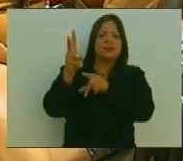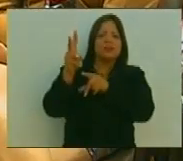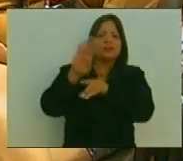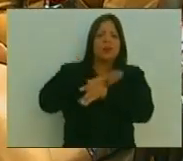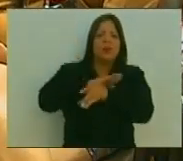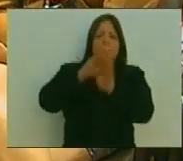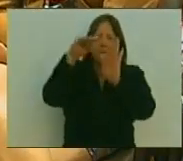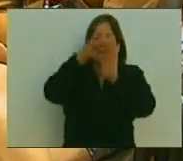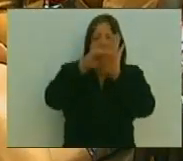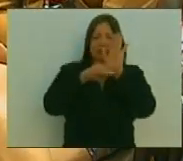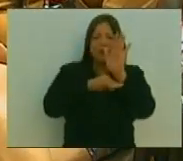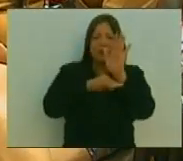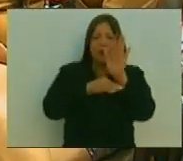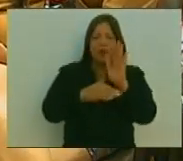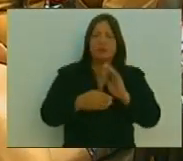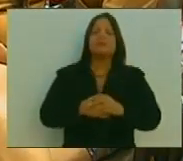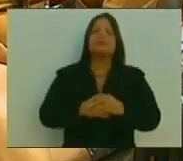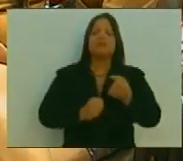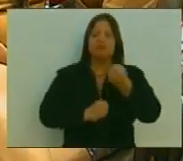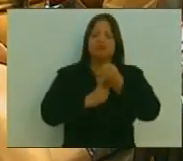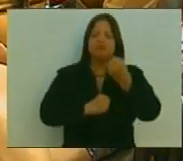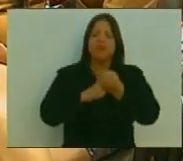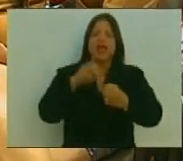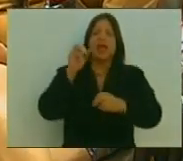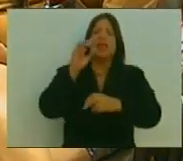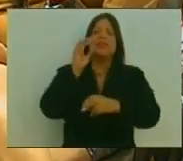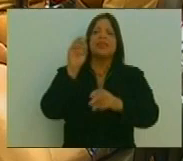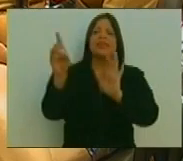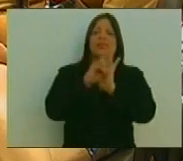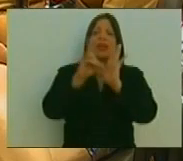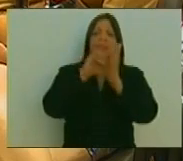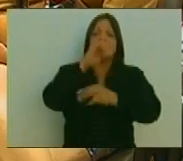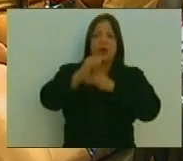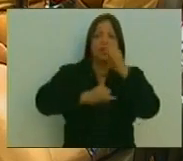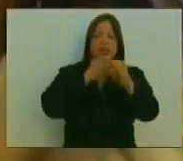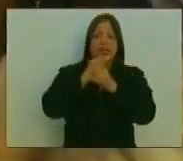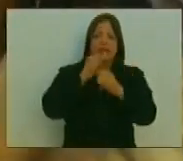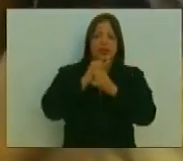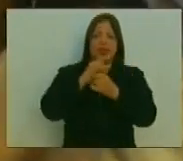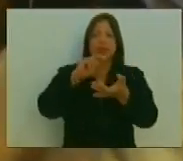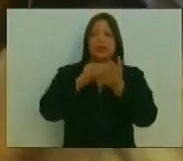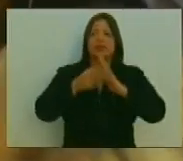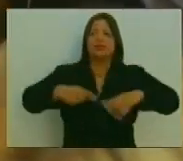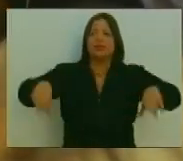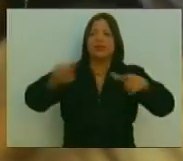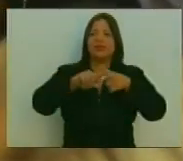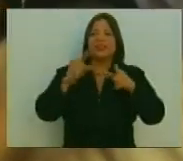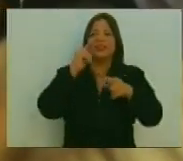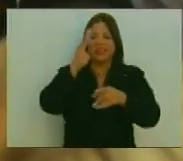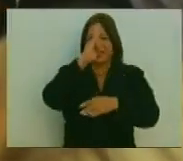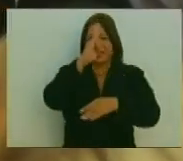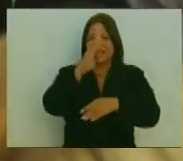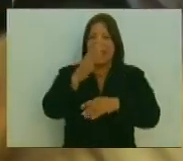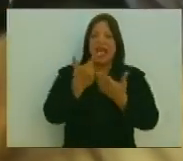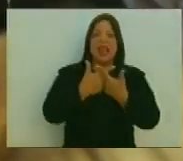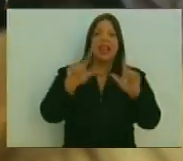los principios fundamentales que rigen el derecho internacional, particularmente de la